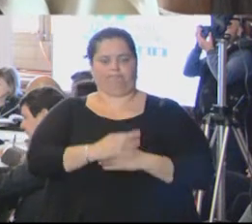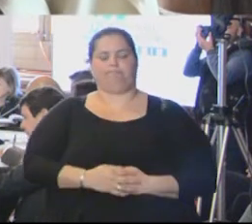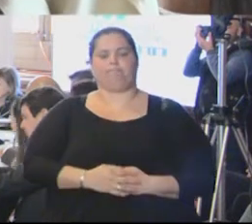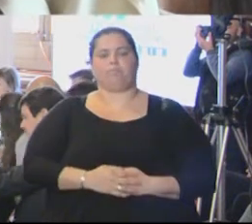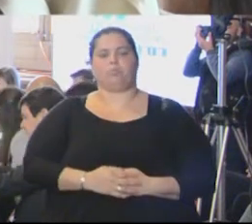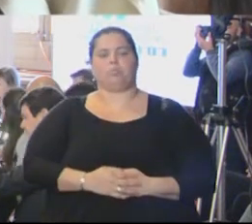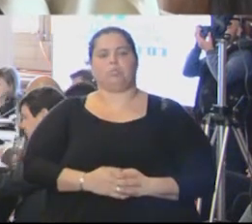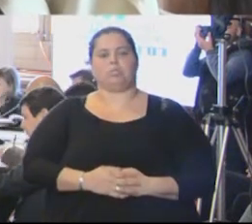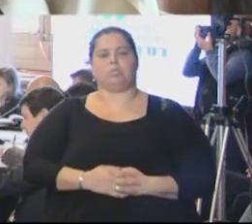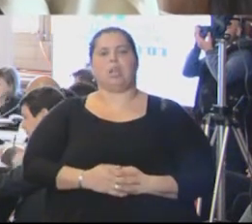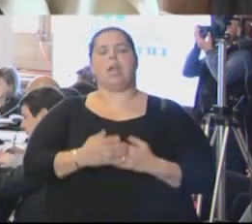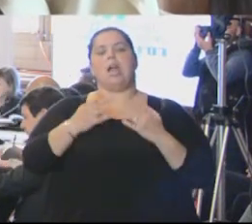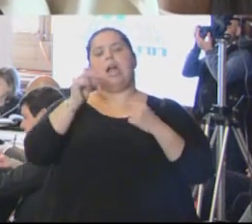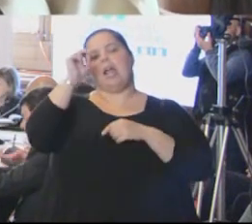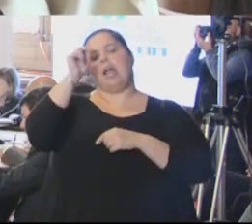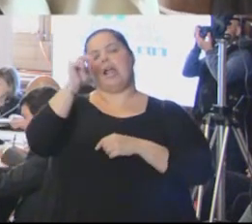Las víctimas,